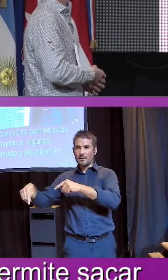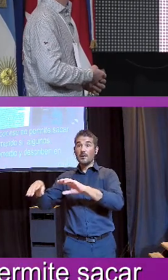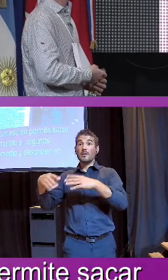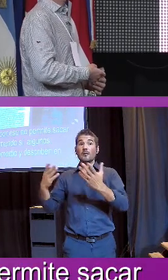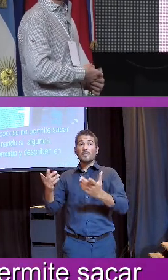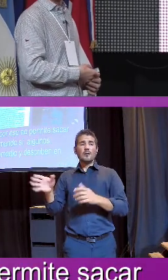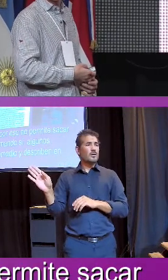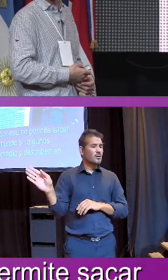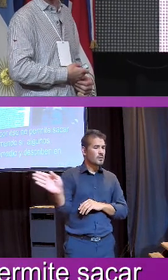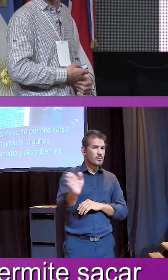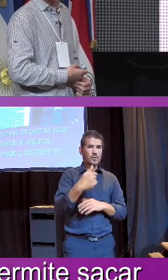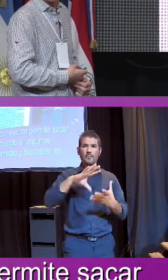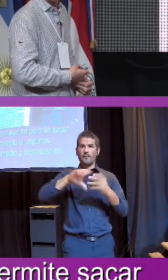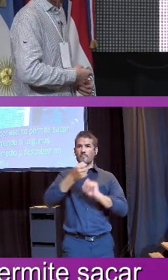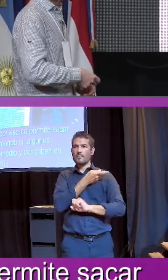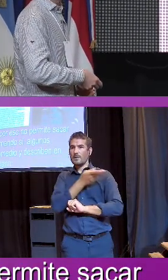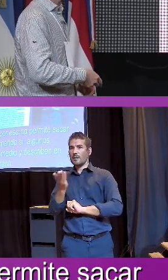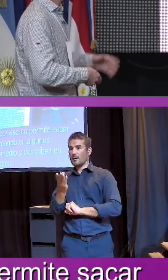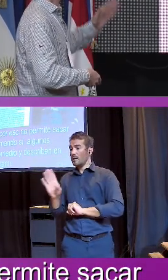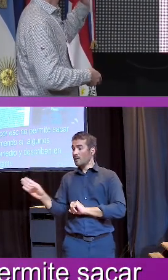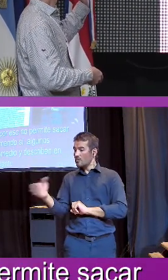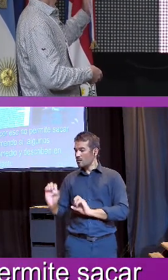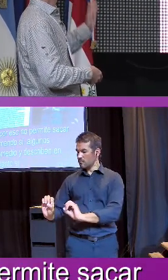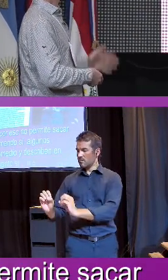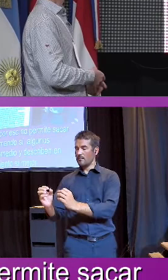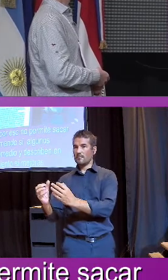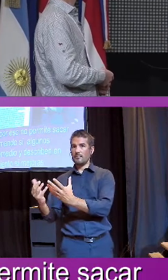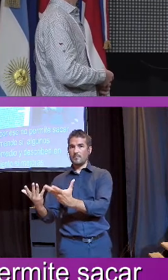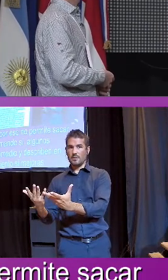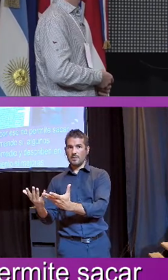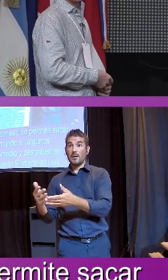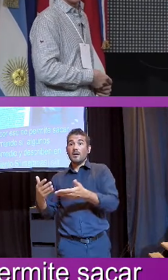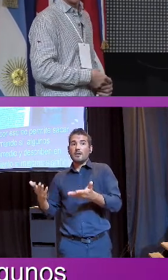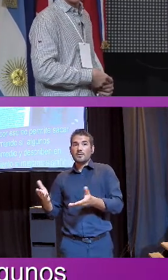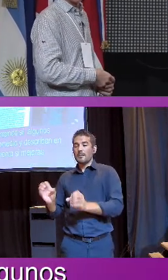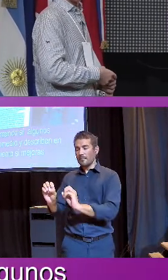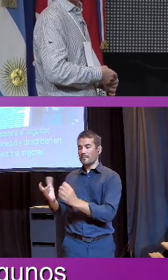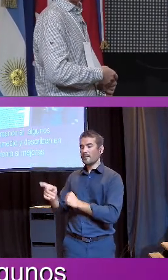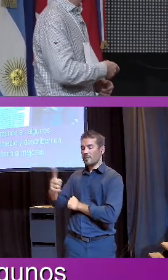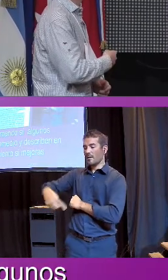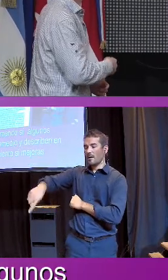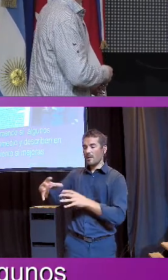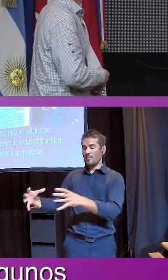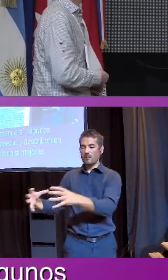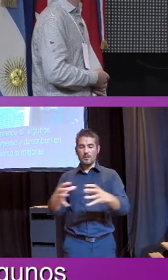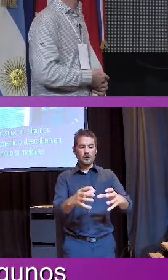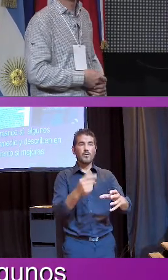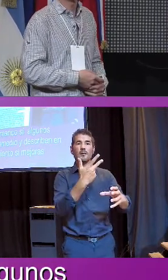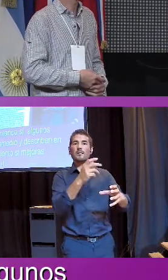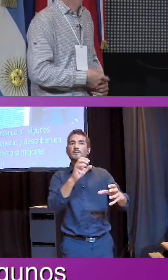el 83,8%, ¿sí? Mejoras significativas el 30,1% y moderadas